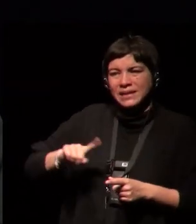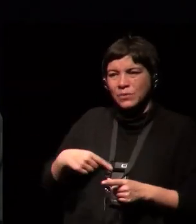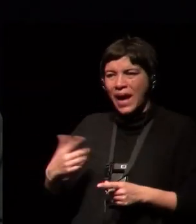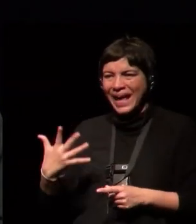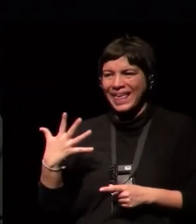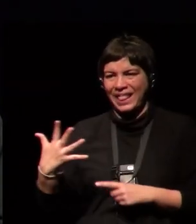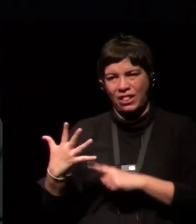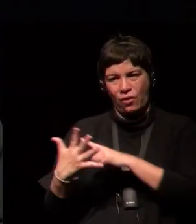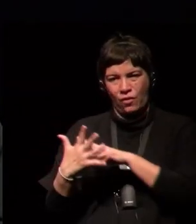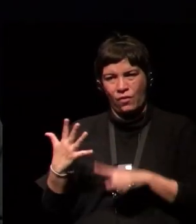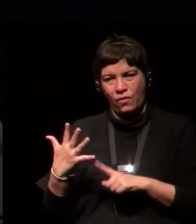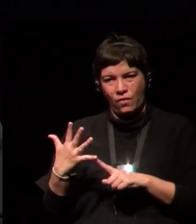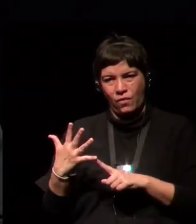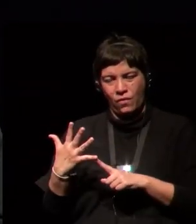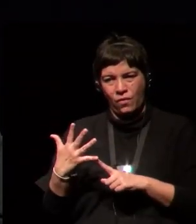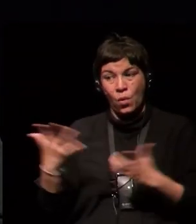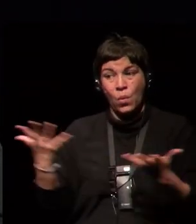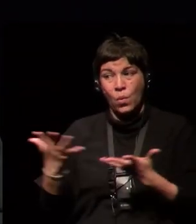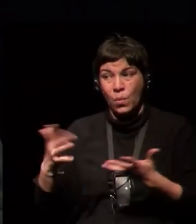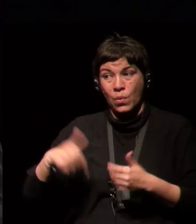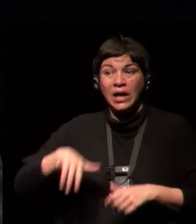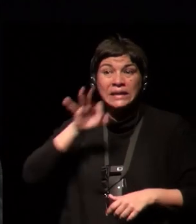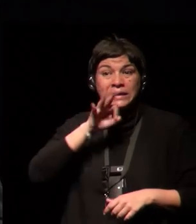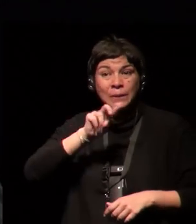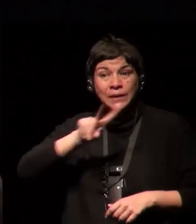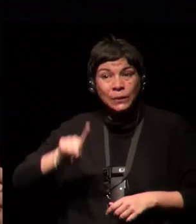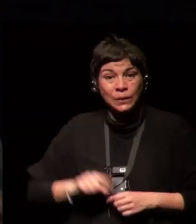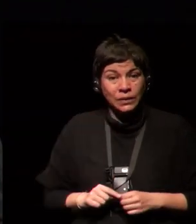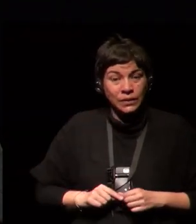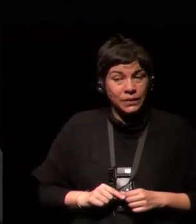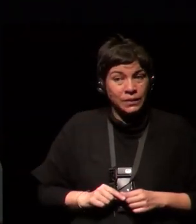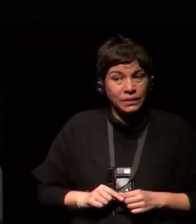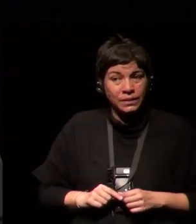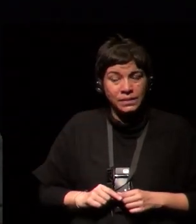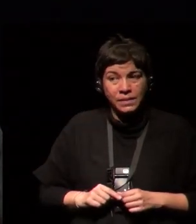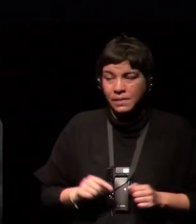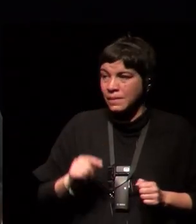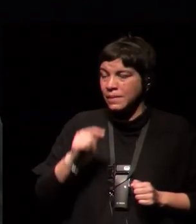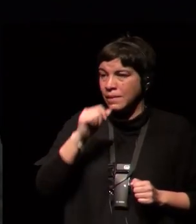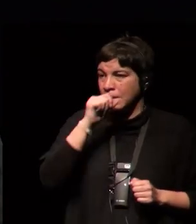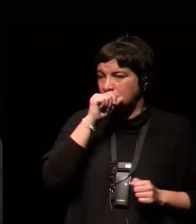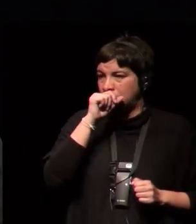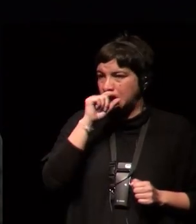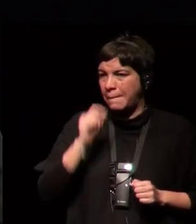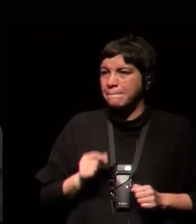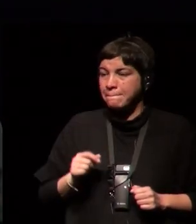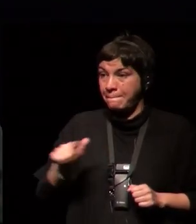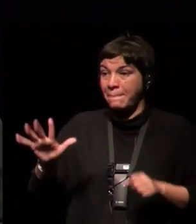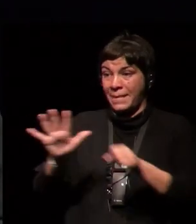el siglo XXI. Let's have a bit of a look, if y este ámbito engloba a todos.